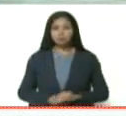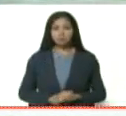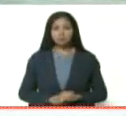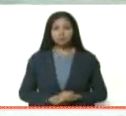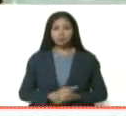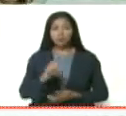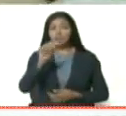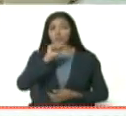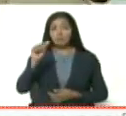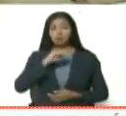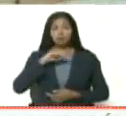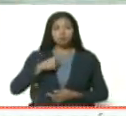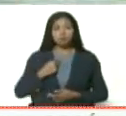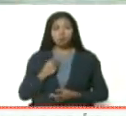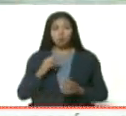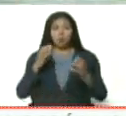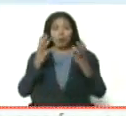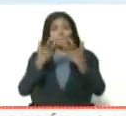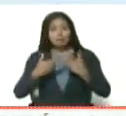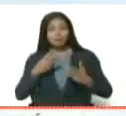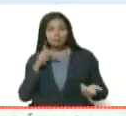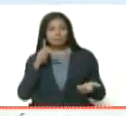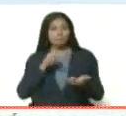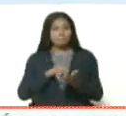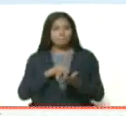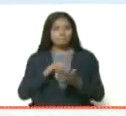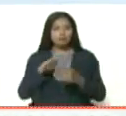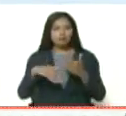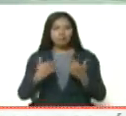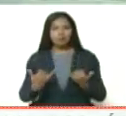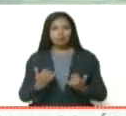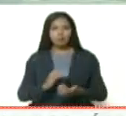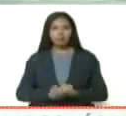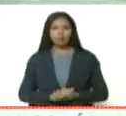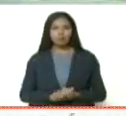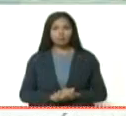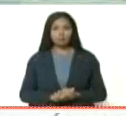Hace una semana estábamos en una empresa de la